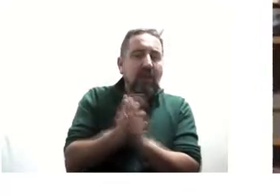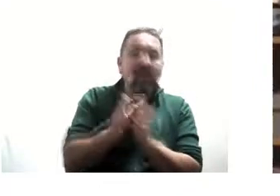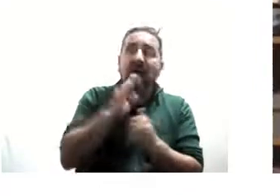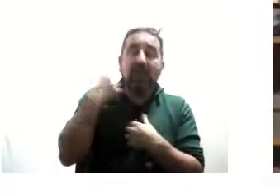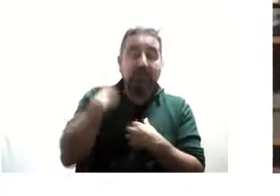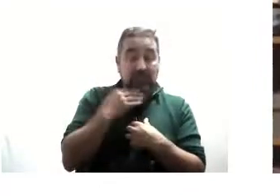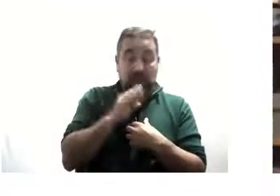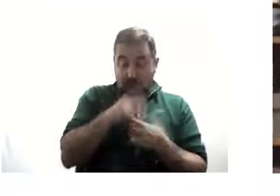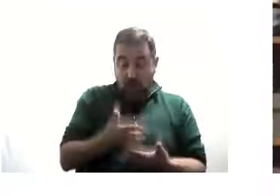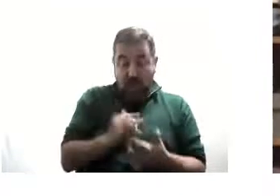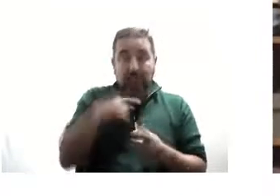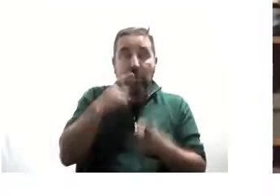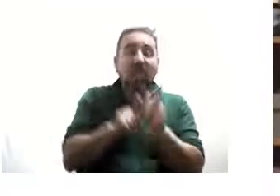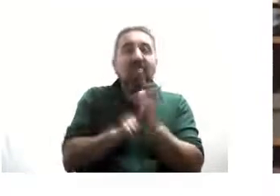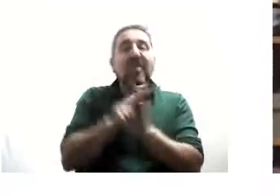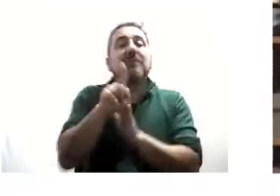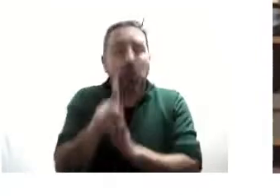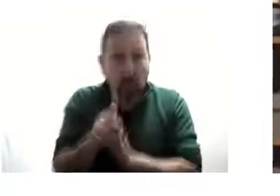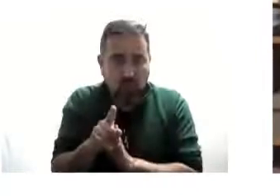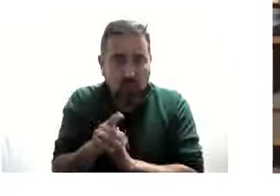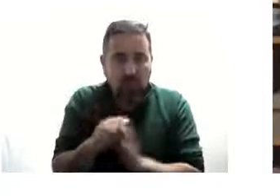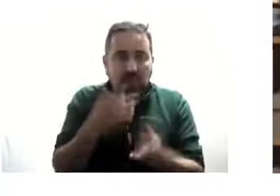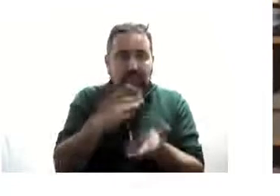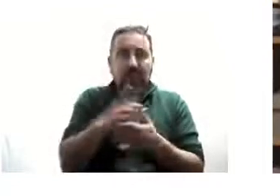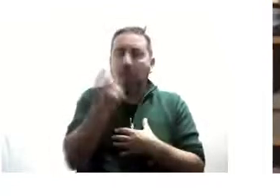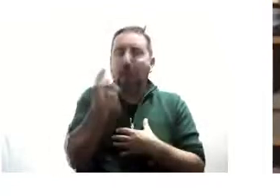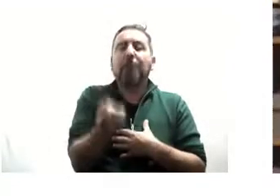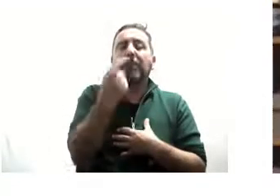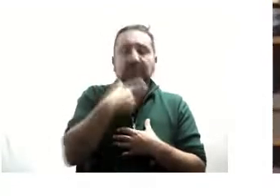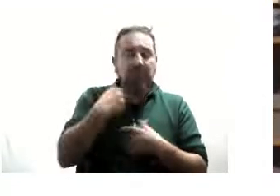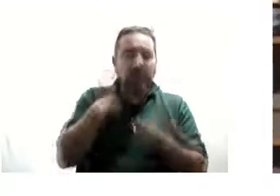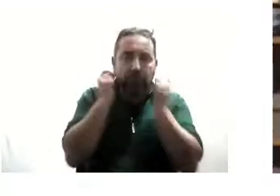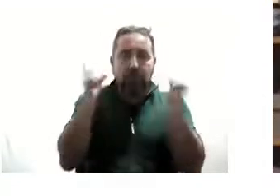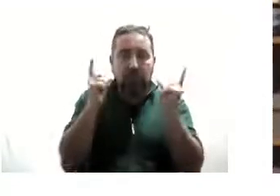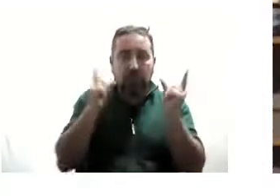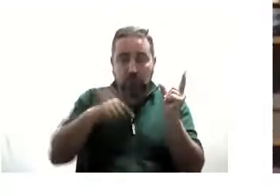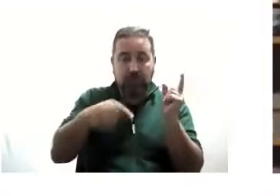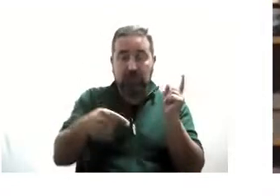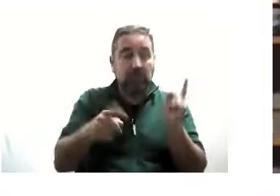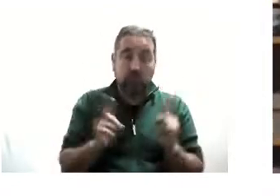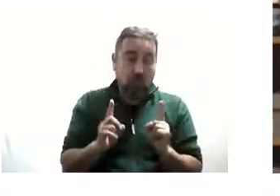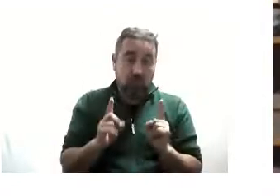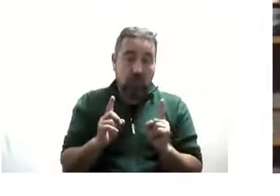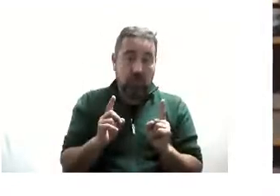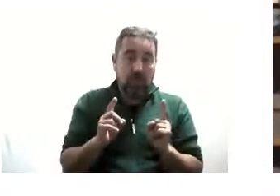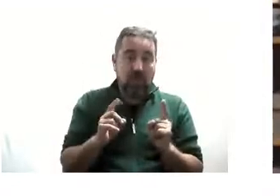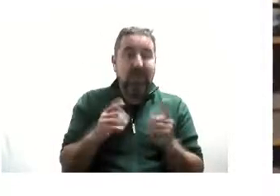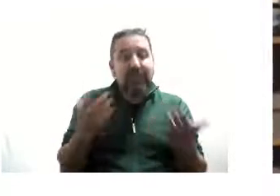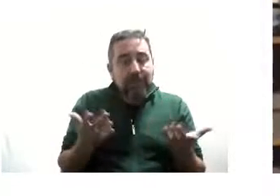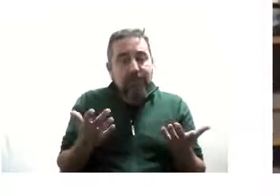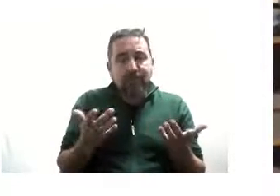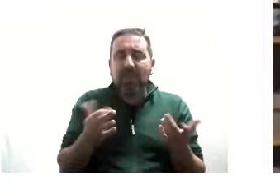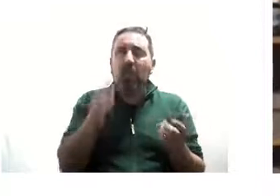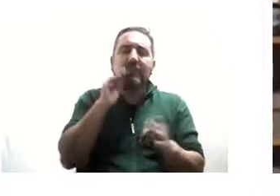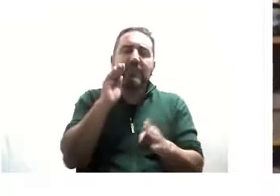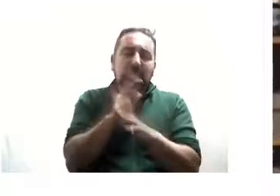tenemos. No se va a descubrir una pastilla que devuelva la audición en los próximos meses. Y el no estar tratando la